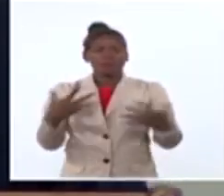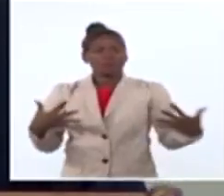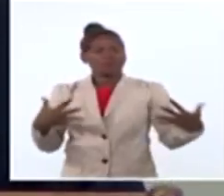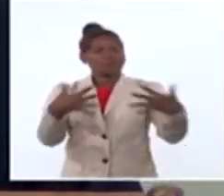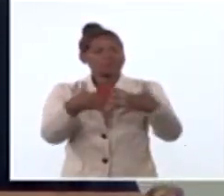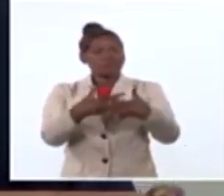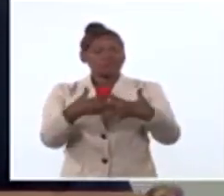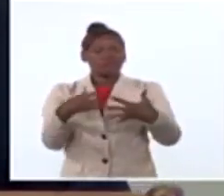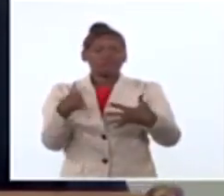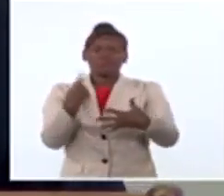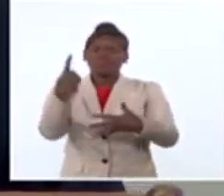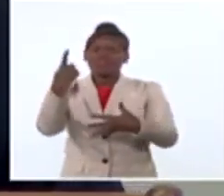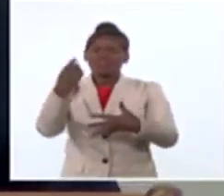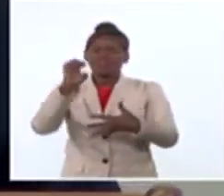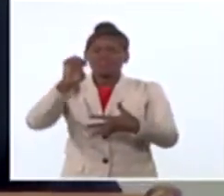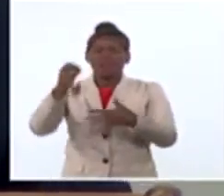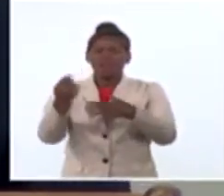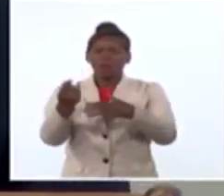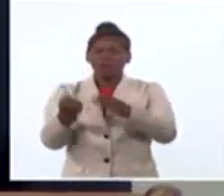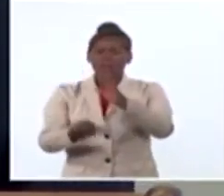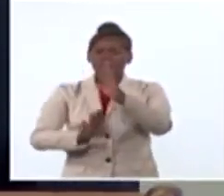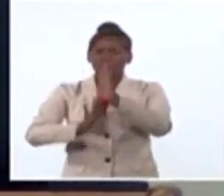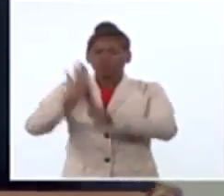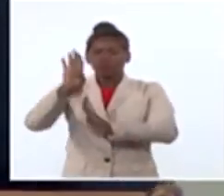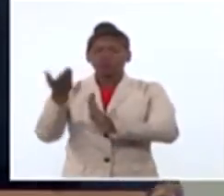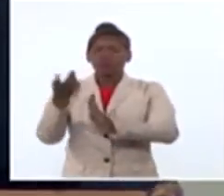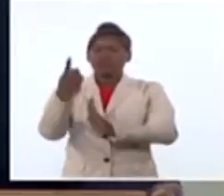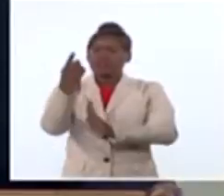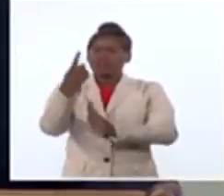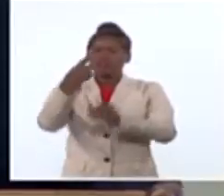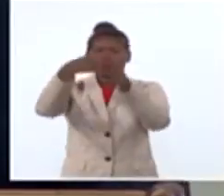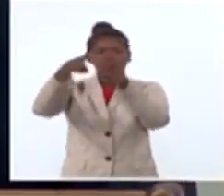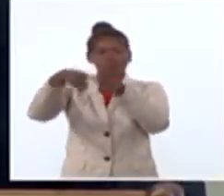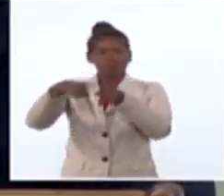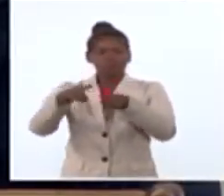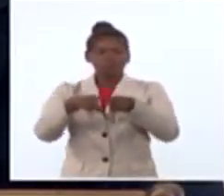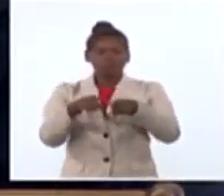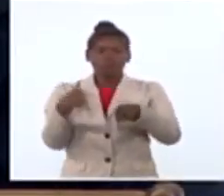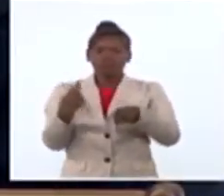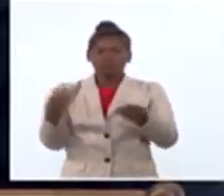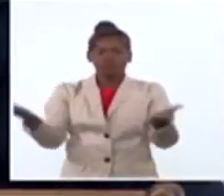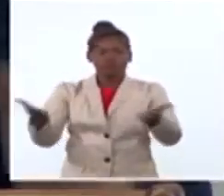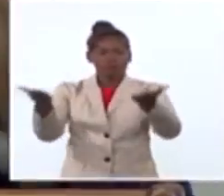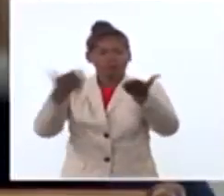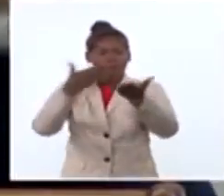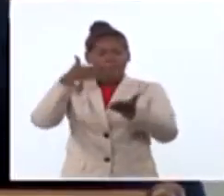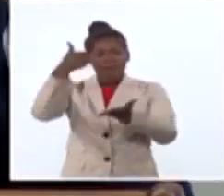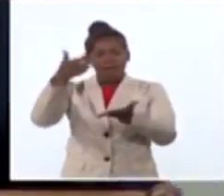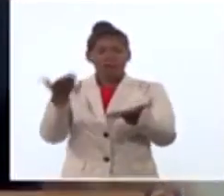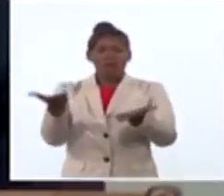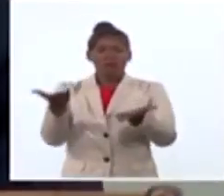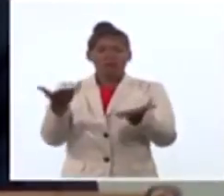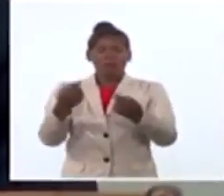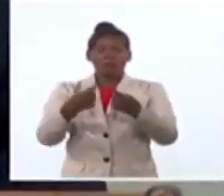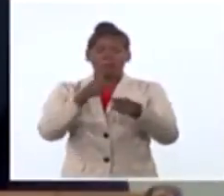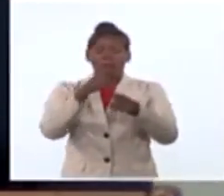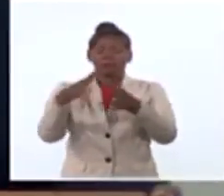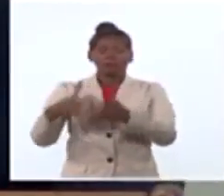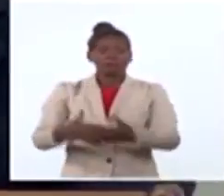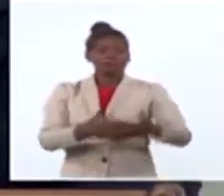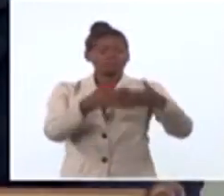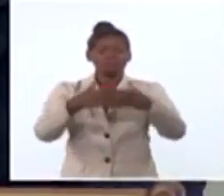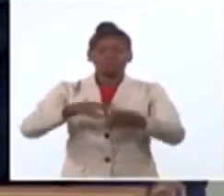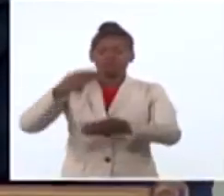el desabastecimiento, las dificultades de nuestra economía, que claramente se sabe que